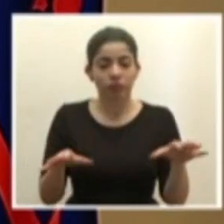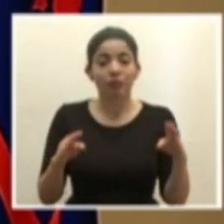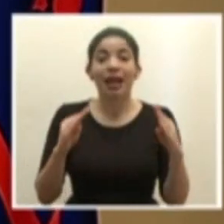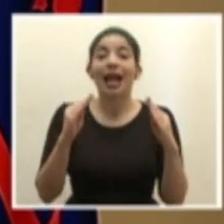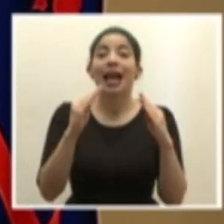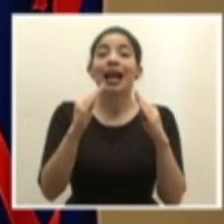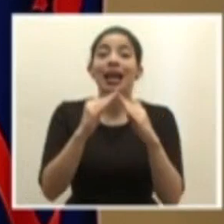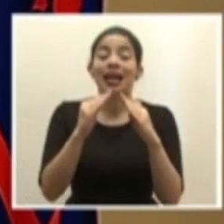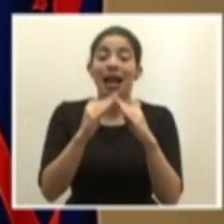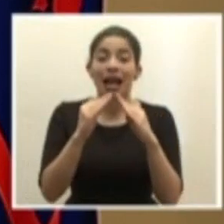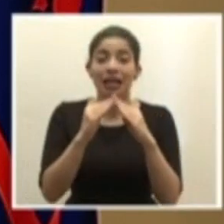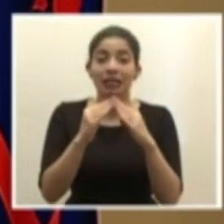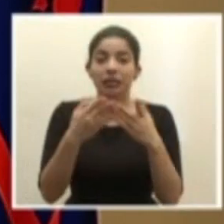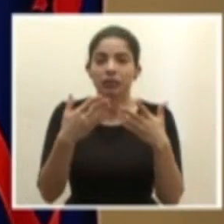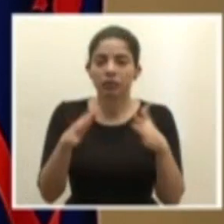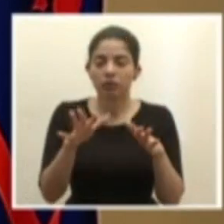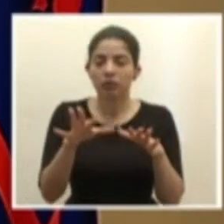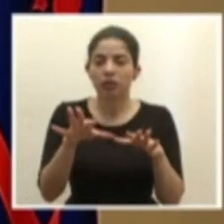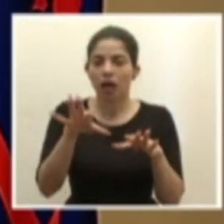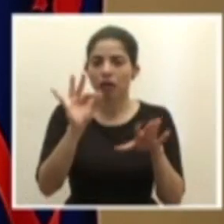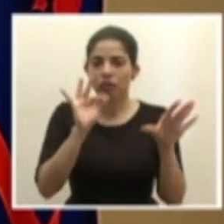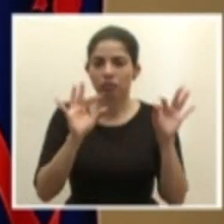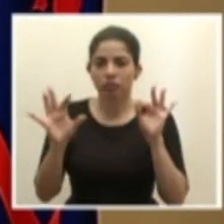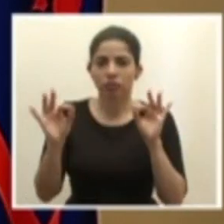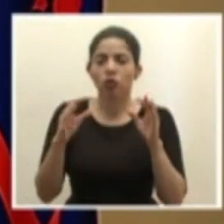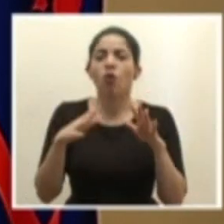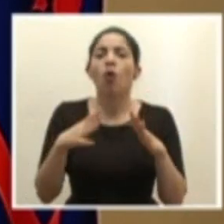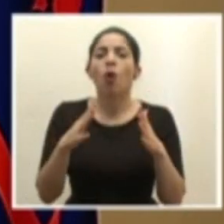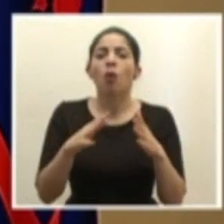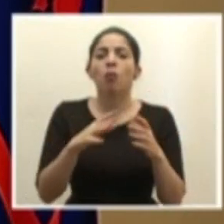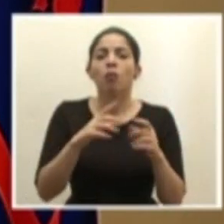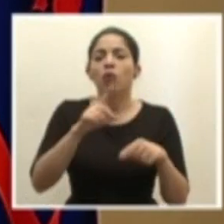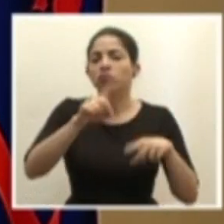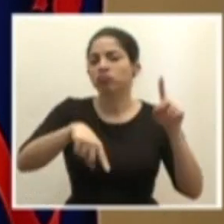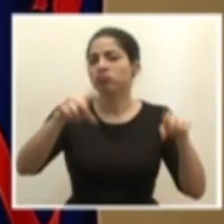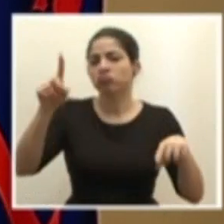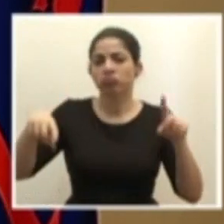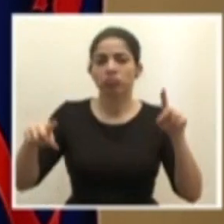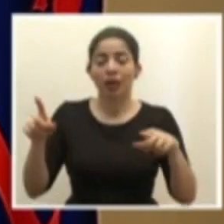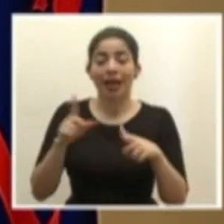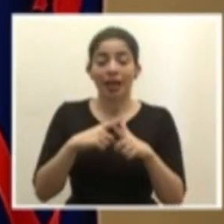han sido predeterminadas de una forma aleatoria, entonces el